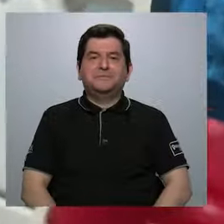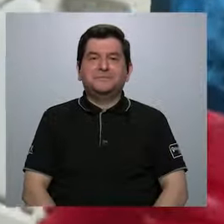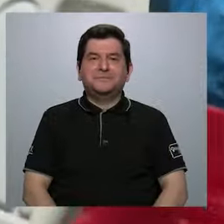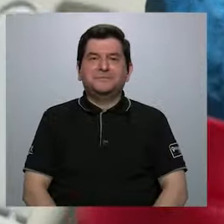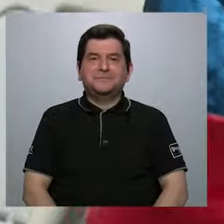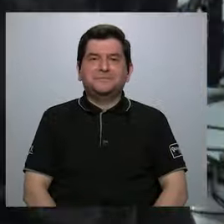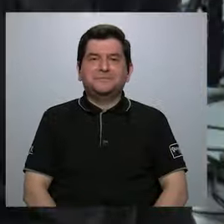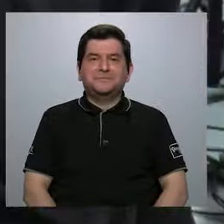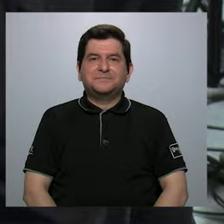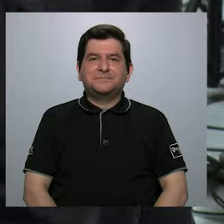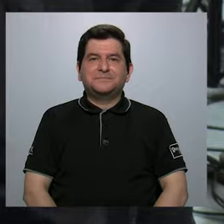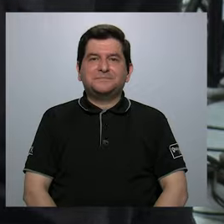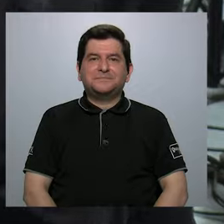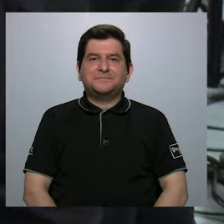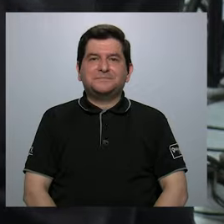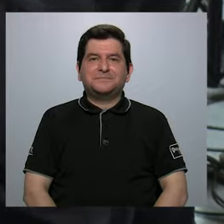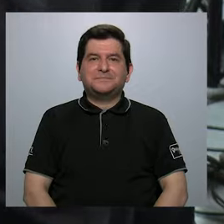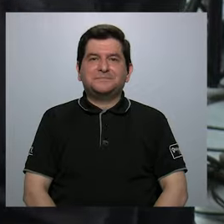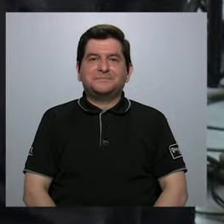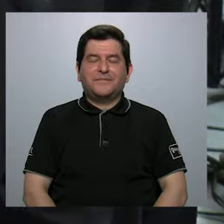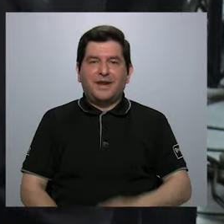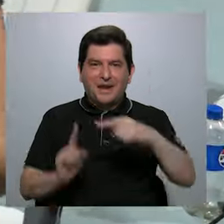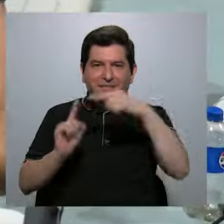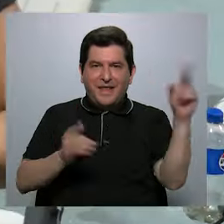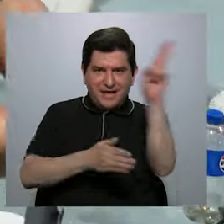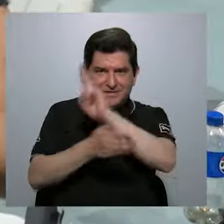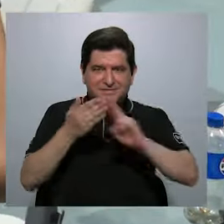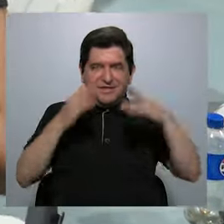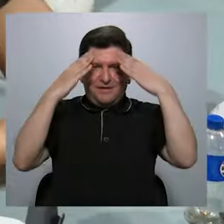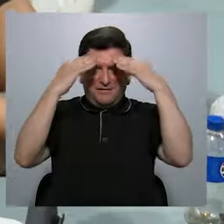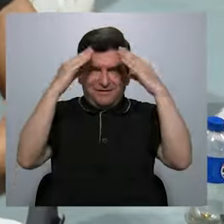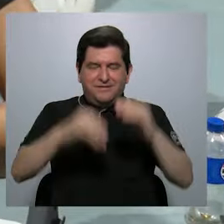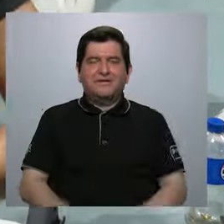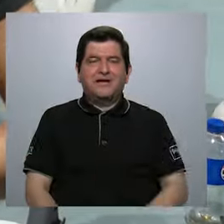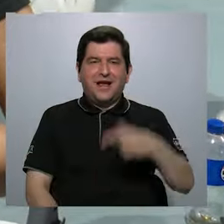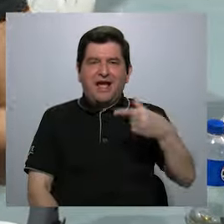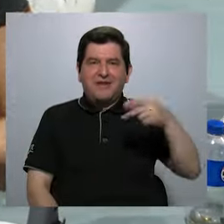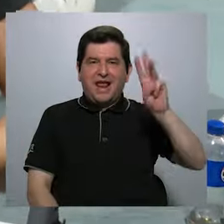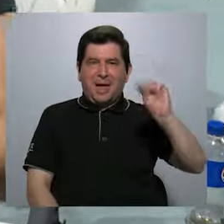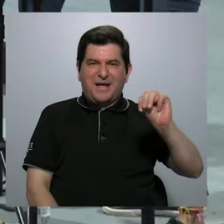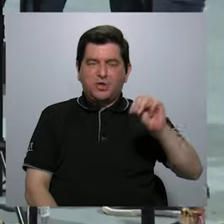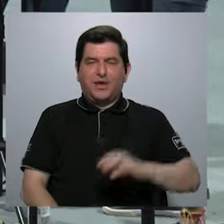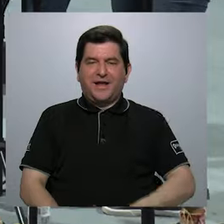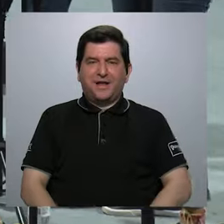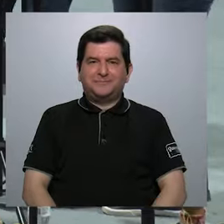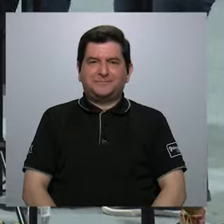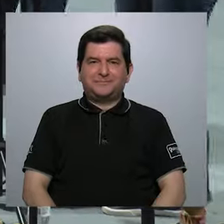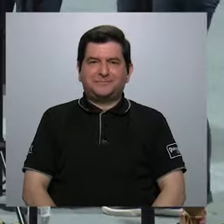Para Desde la U, informó Gabriela Mayor.